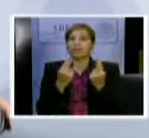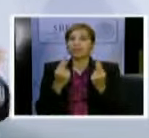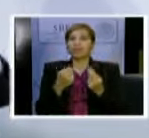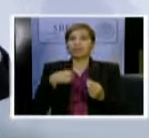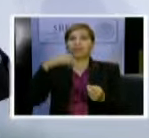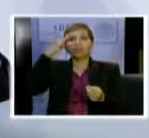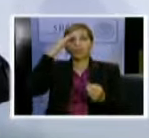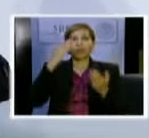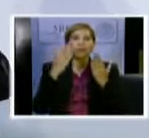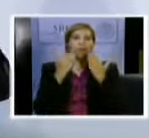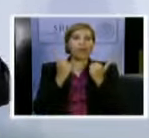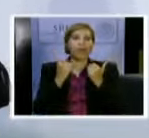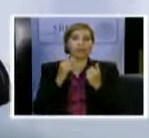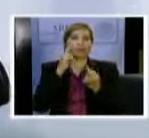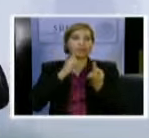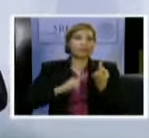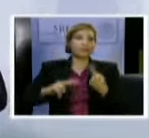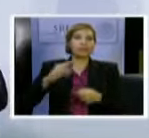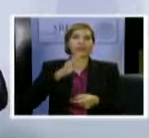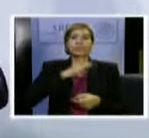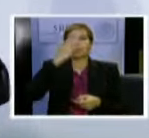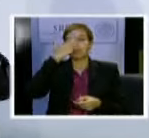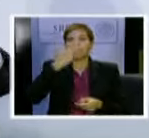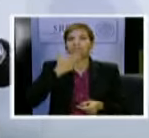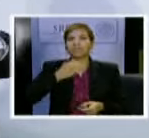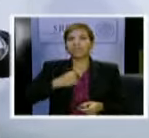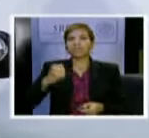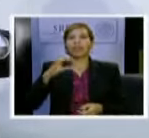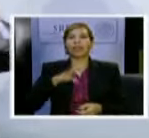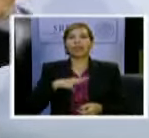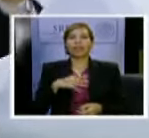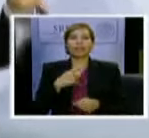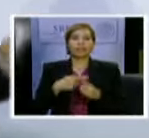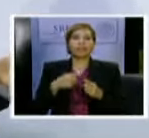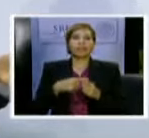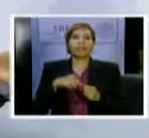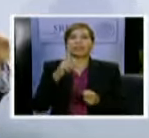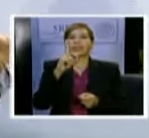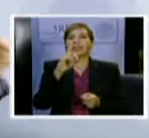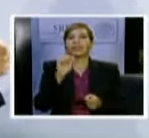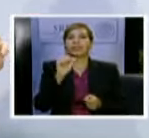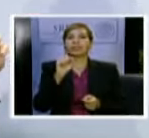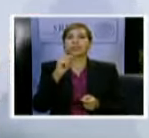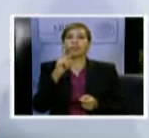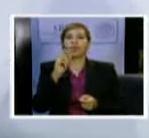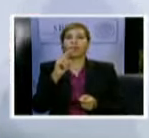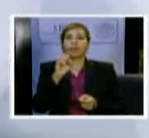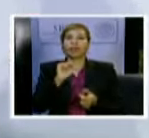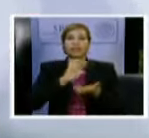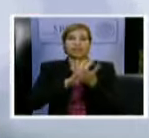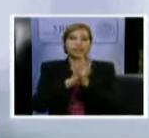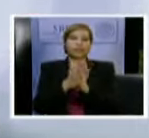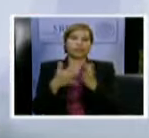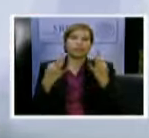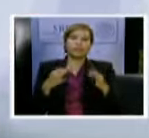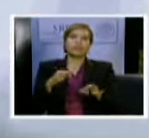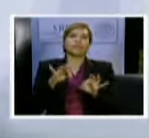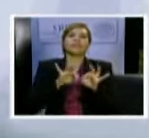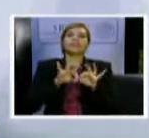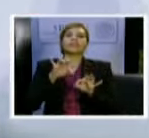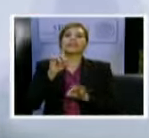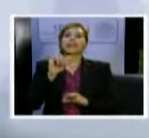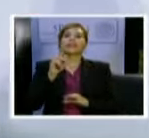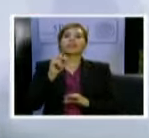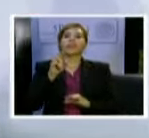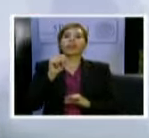que no hemos tenido la visión o la capacidad de que estas diásporas se conviertan en una gran diáspora